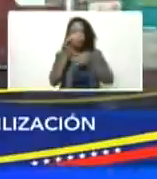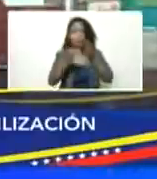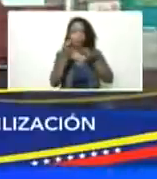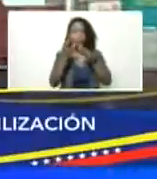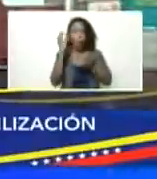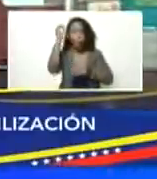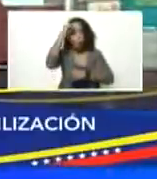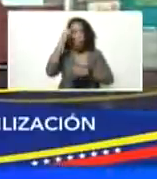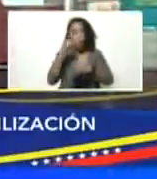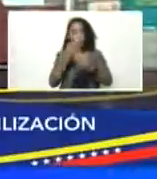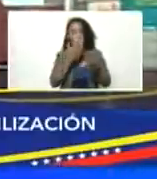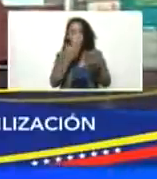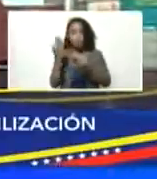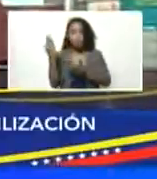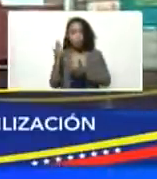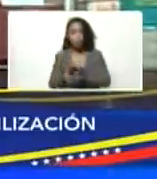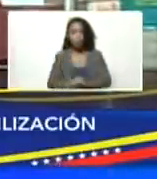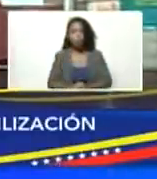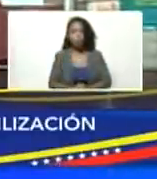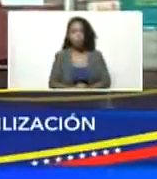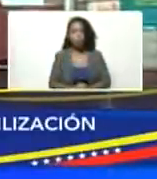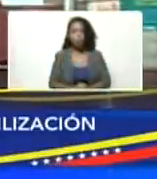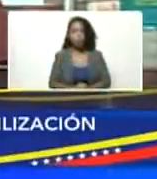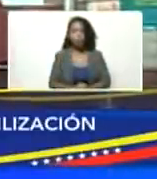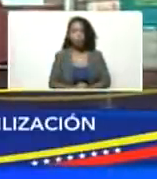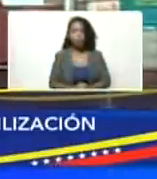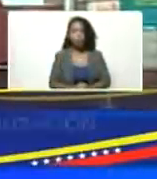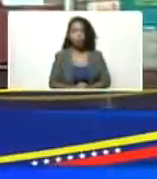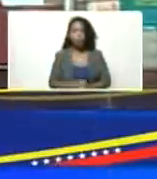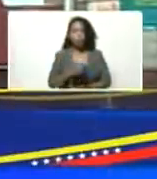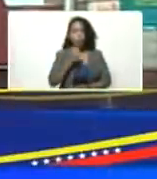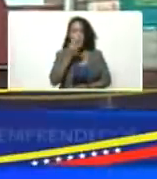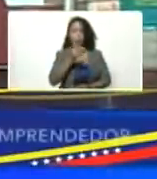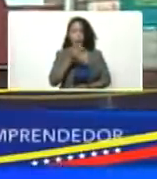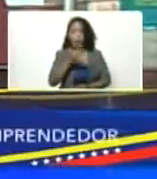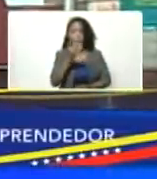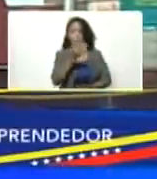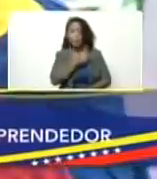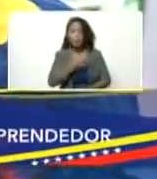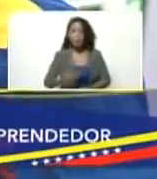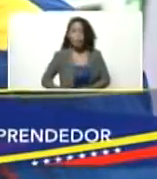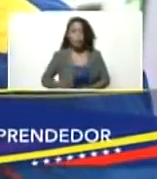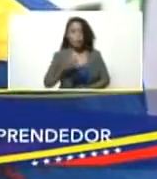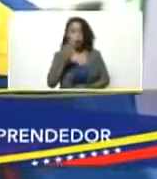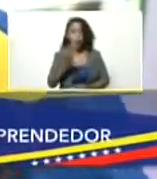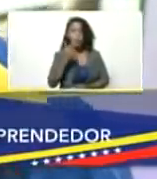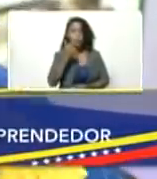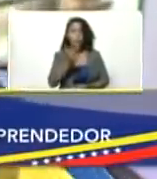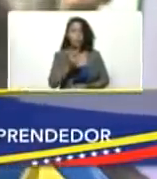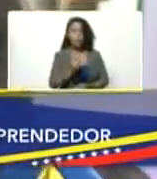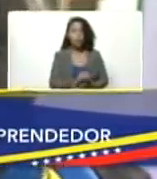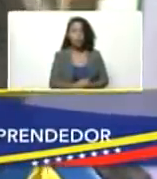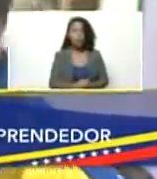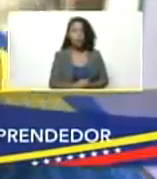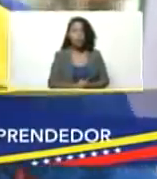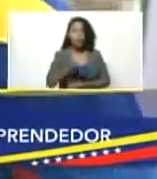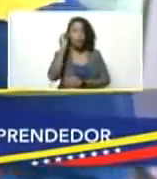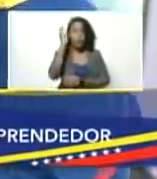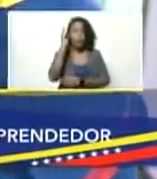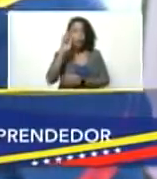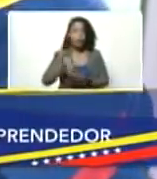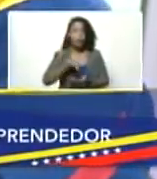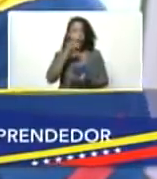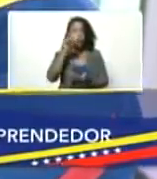denme su opinión, adelante. Bueno, buenas tardes, presidente. como usted bien lo dice, la Asamblea